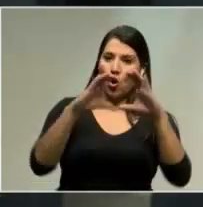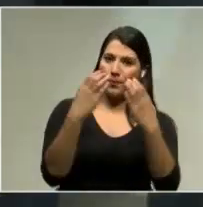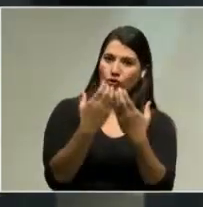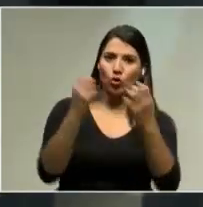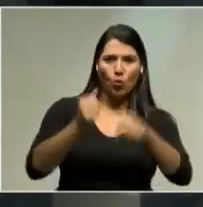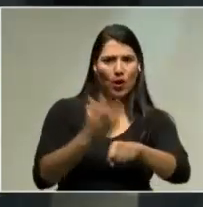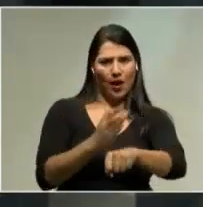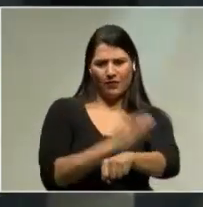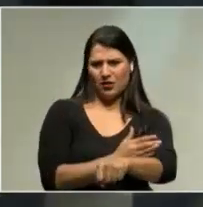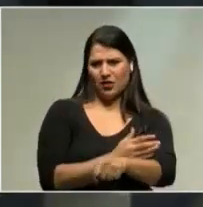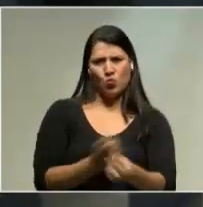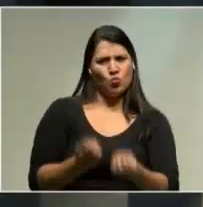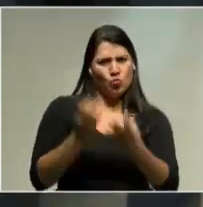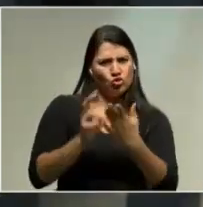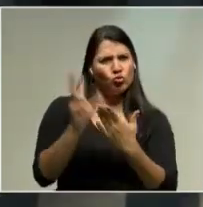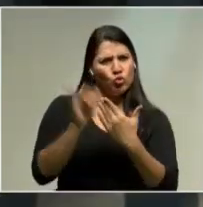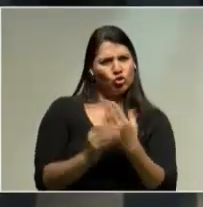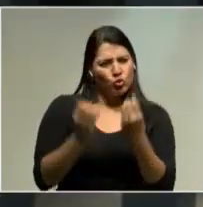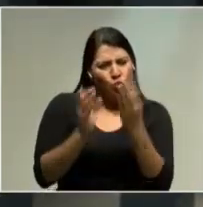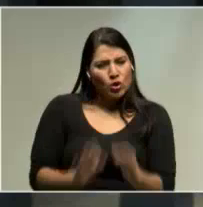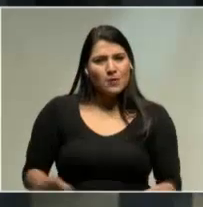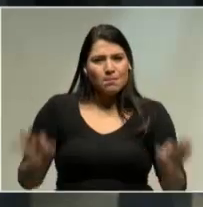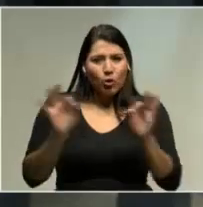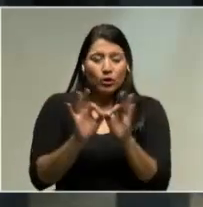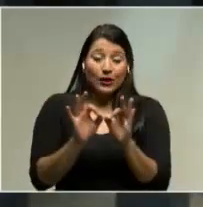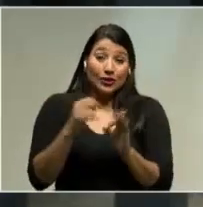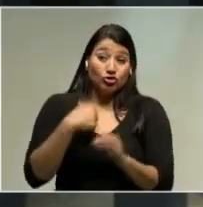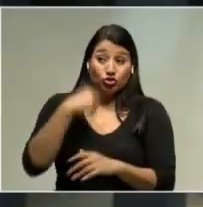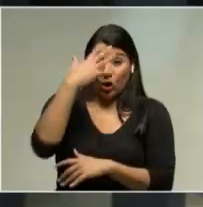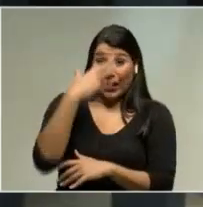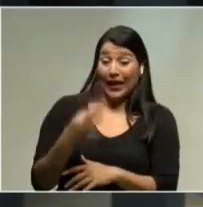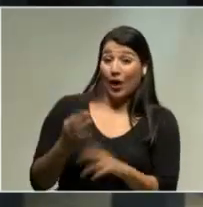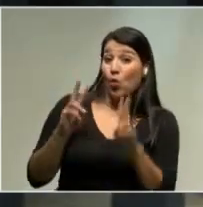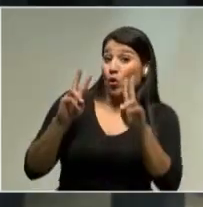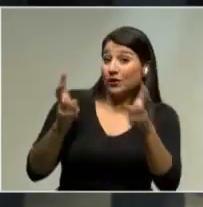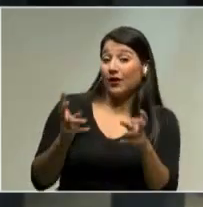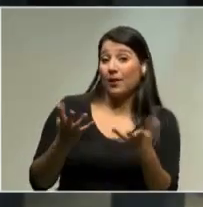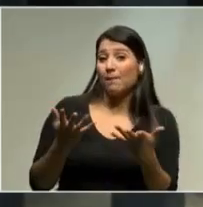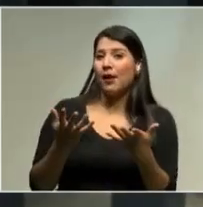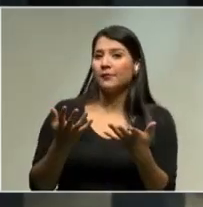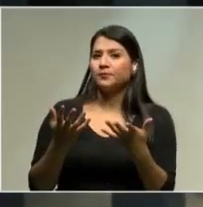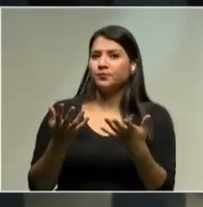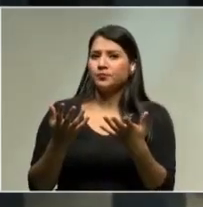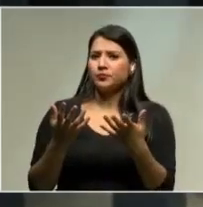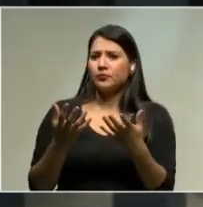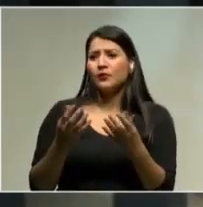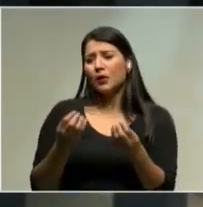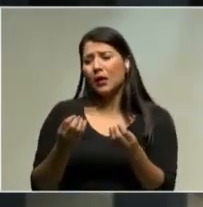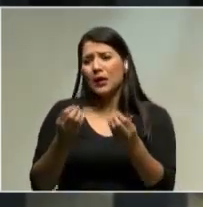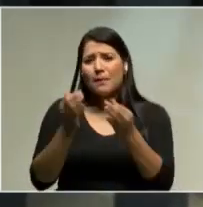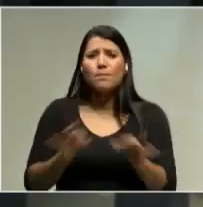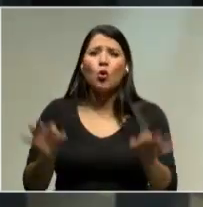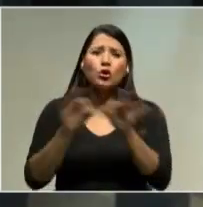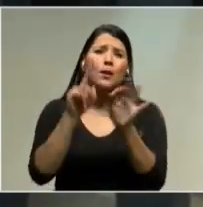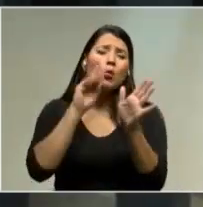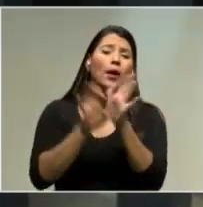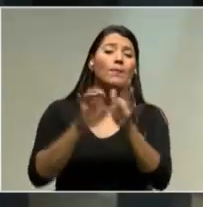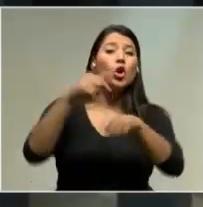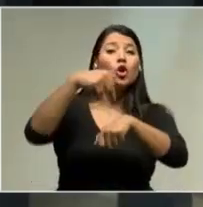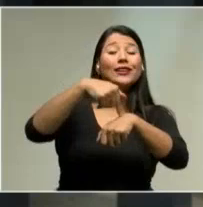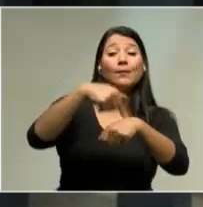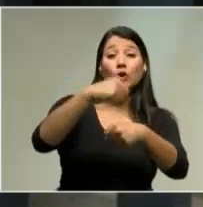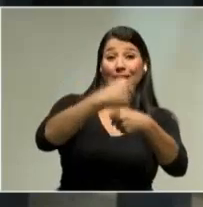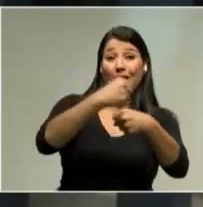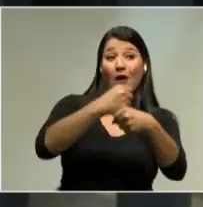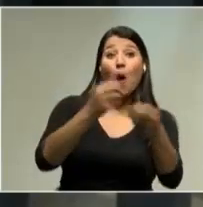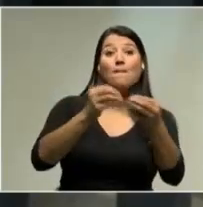que son vitales. Creería yo que el tema consensuado muy general es, por ejemplo, el de jornadas flexibles,